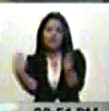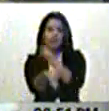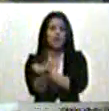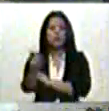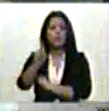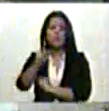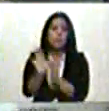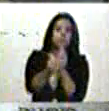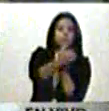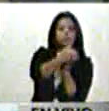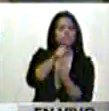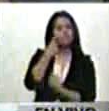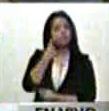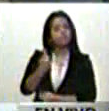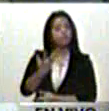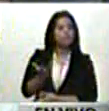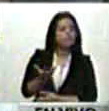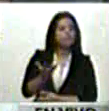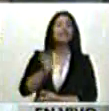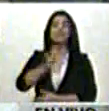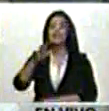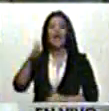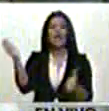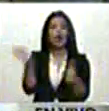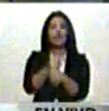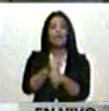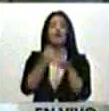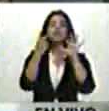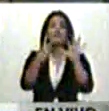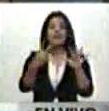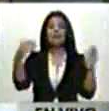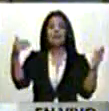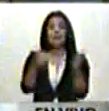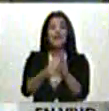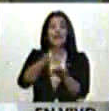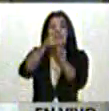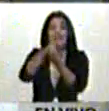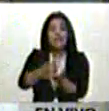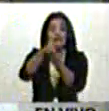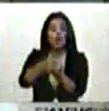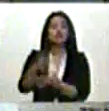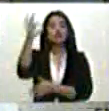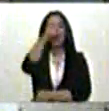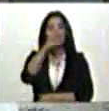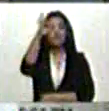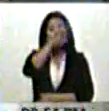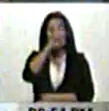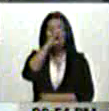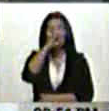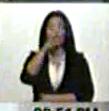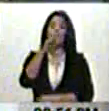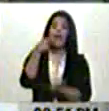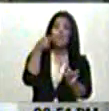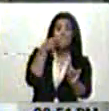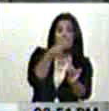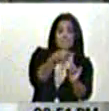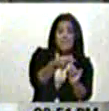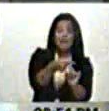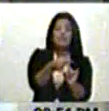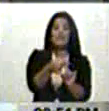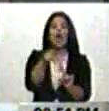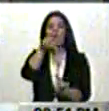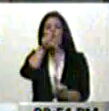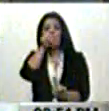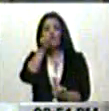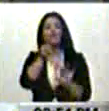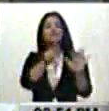En el lugar se decomisaron 7.000 kilos de cochino y 600 kilogramos de pollo que pretendían